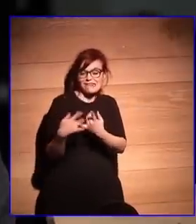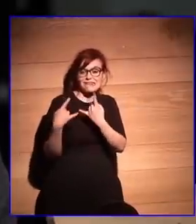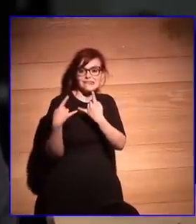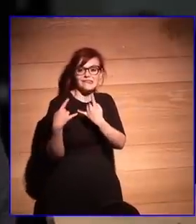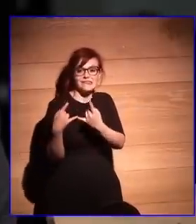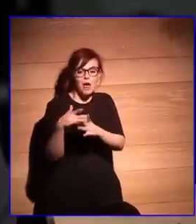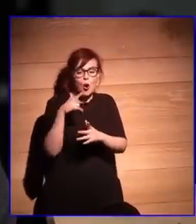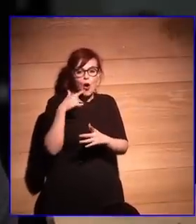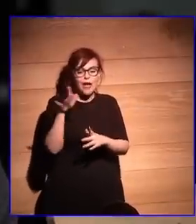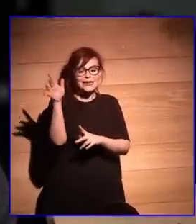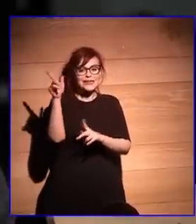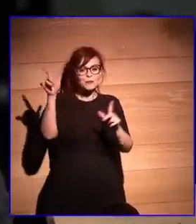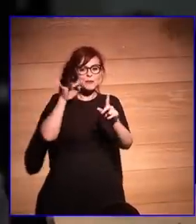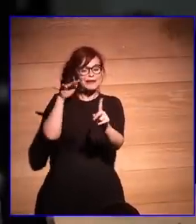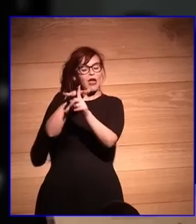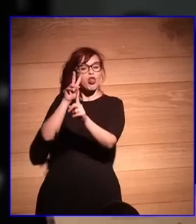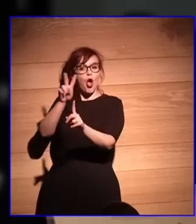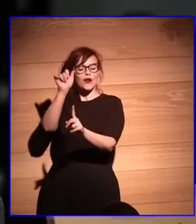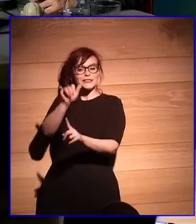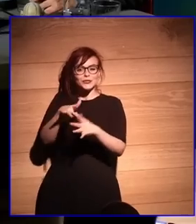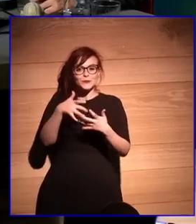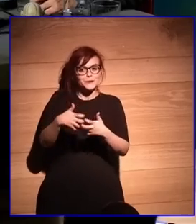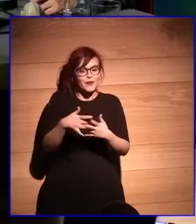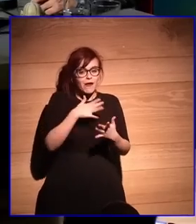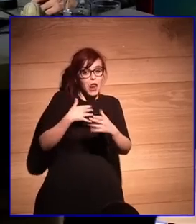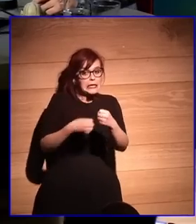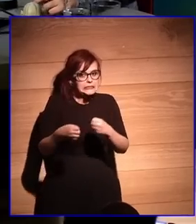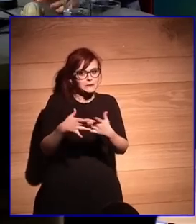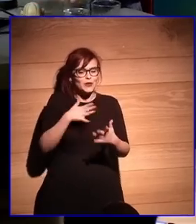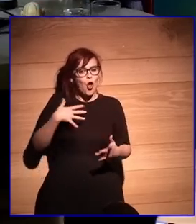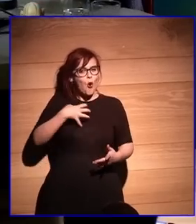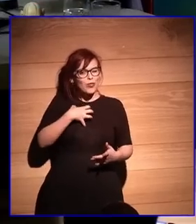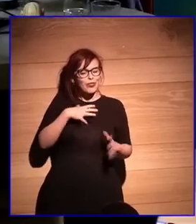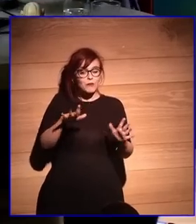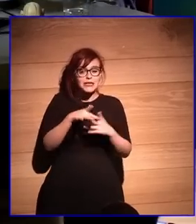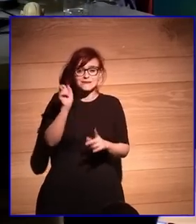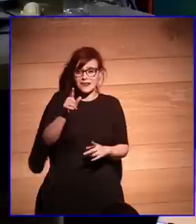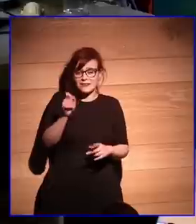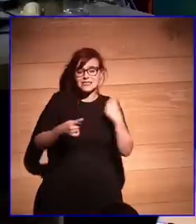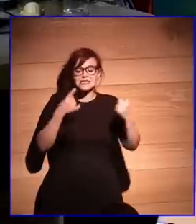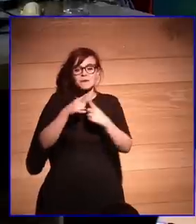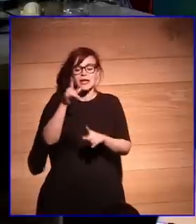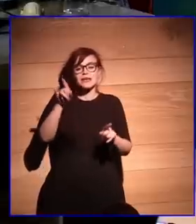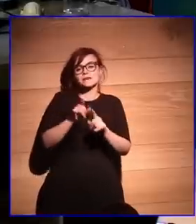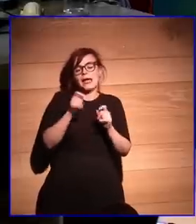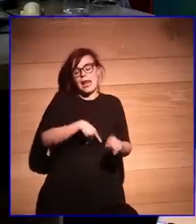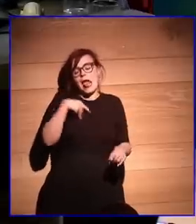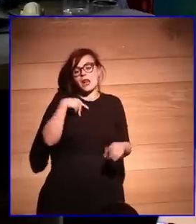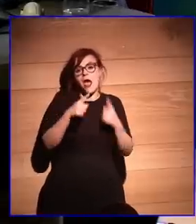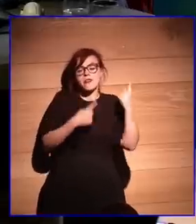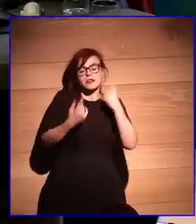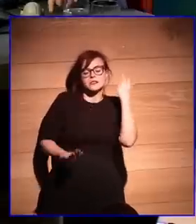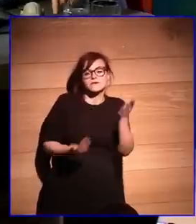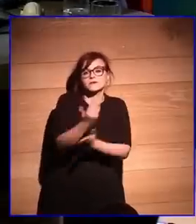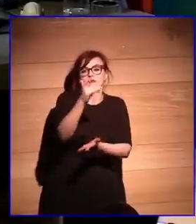el espectador lucha o no. Fijaos que, además de esto, porque siempre solo hablamos de tónicas generales y luego de repente